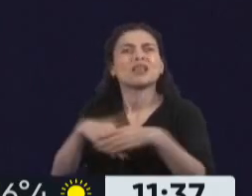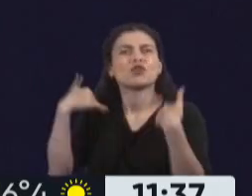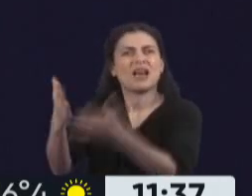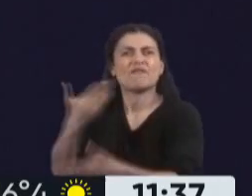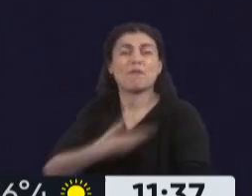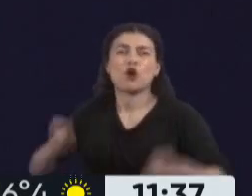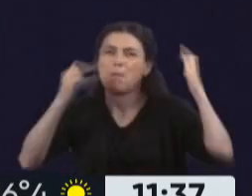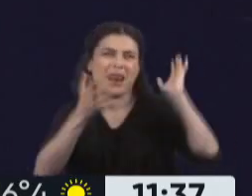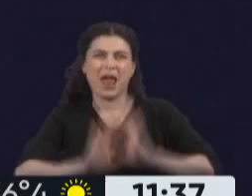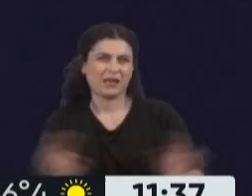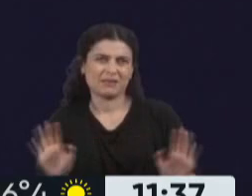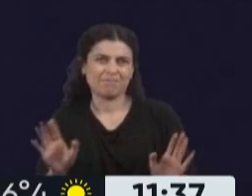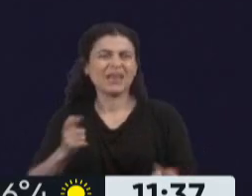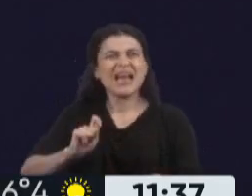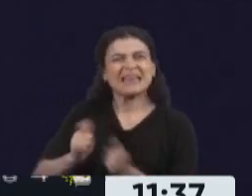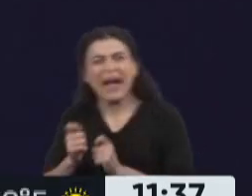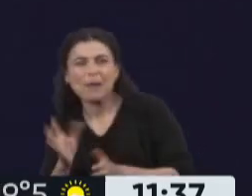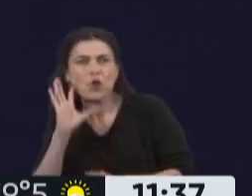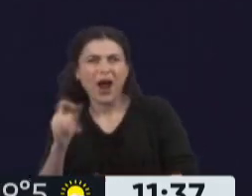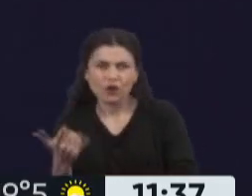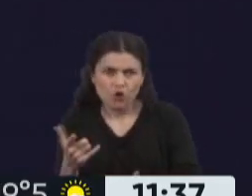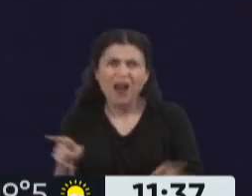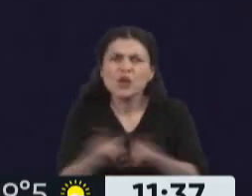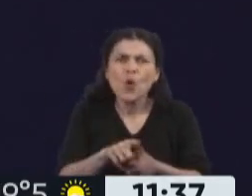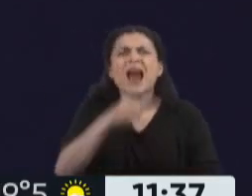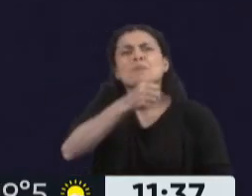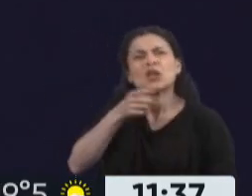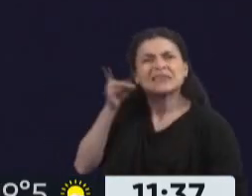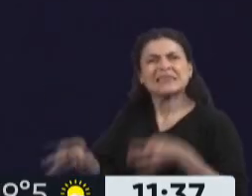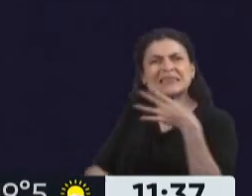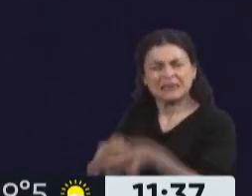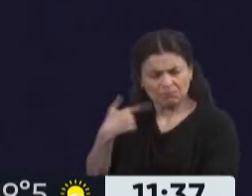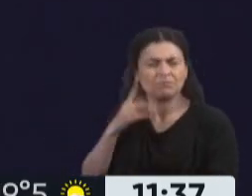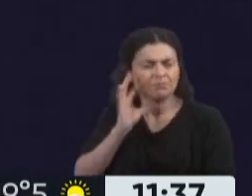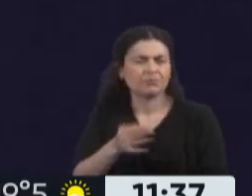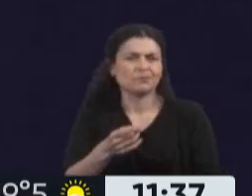la opinión pública, por así decirlo, o el deseo de la gente. No sé cómo definírtelo.